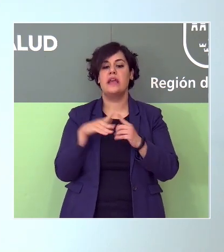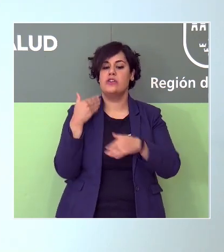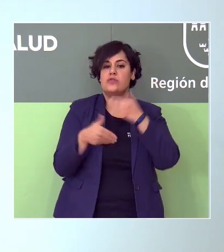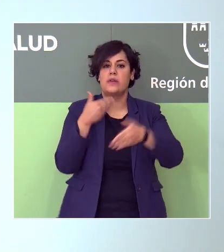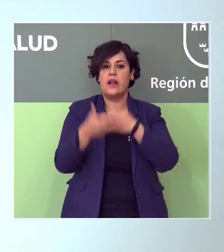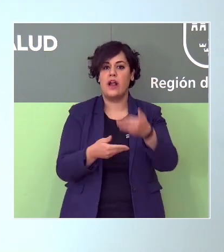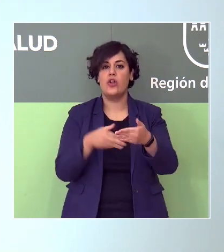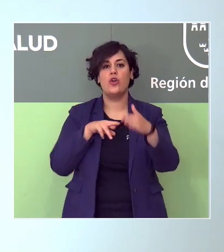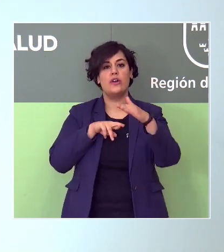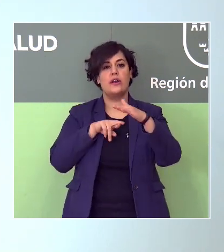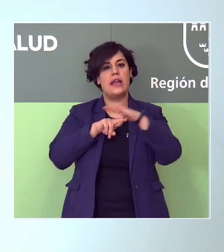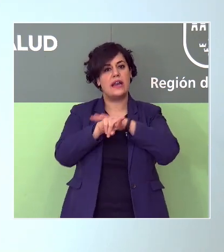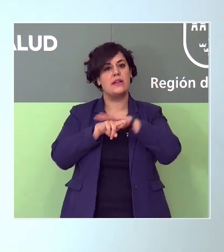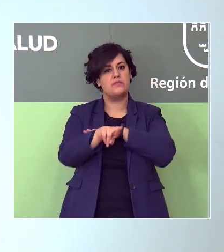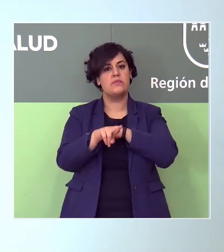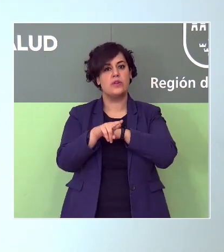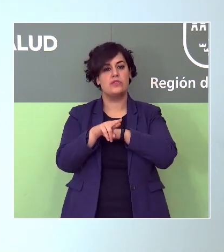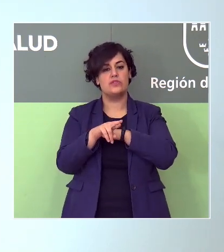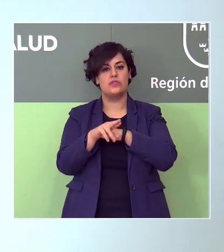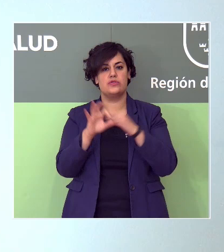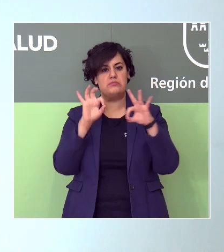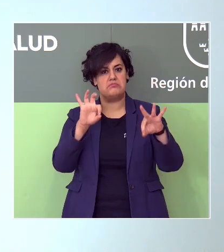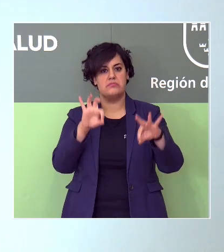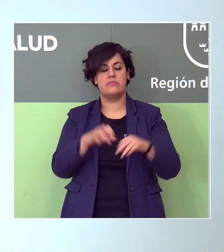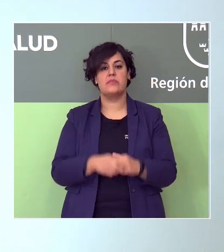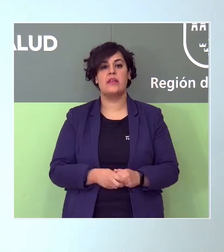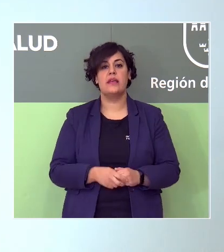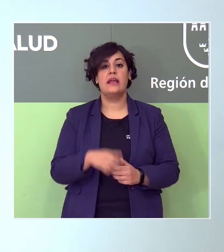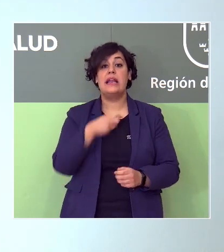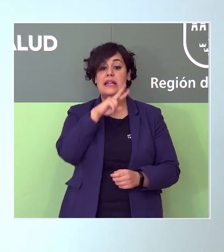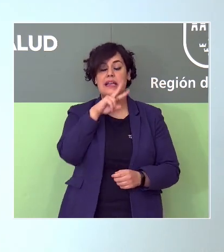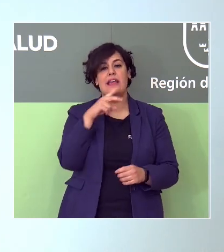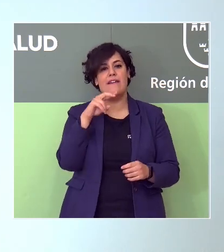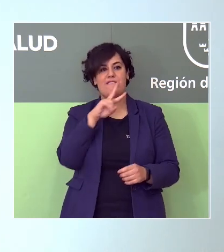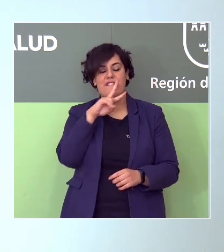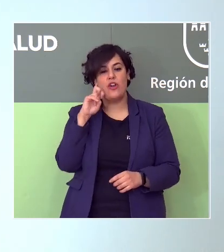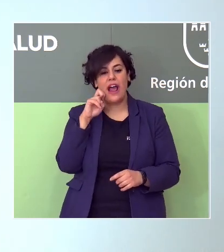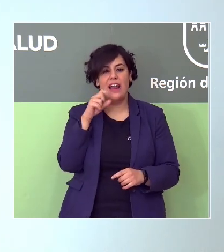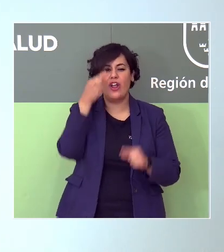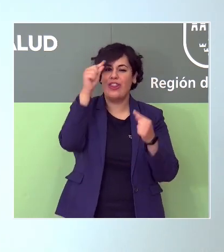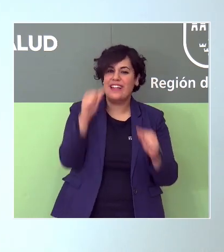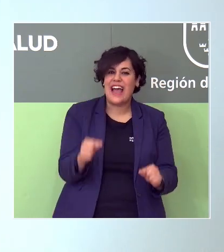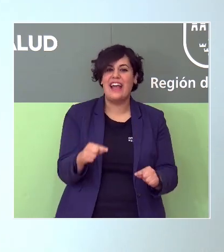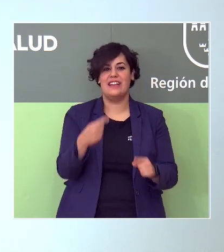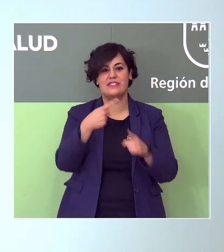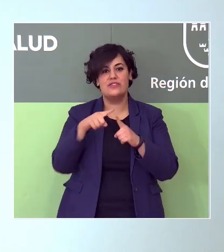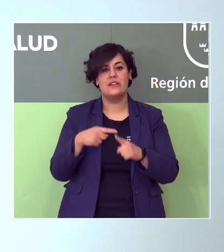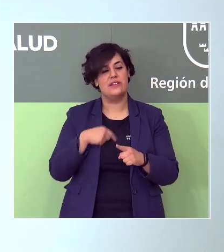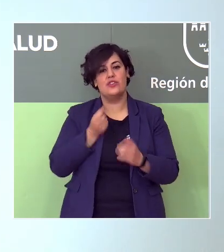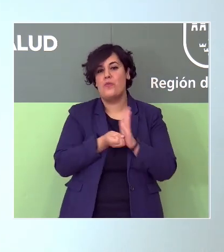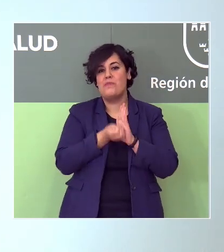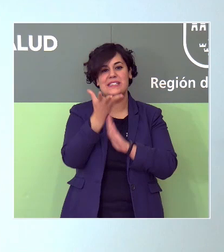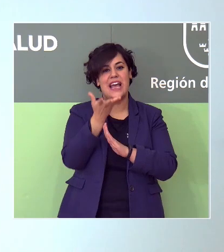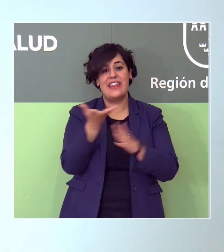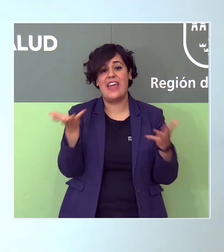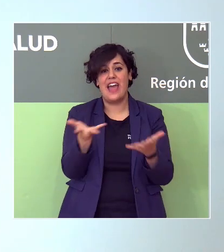que todos tenemos: el afecto a nuestras relaciones más importantes y el valor de las pequeñas cosas, de los pequeños gestos. Un mensaje de ánimo y de esperanza para